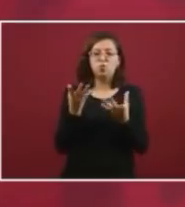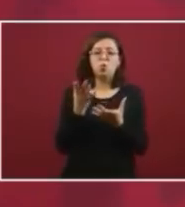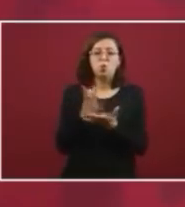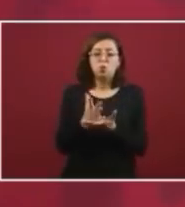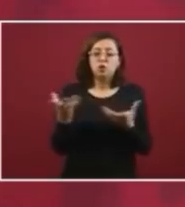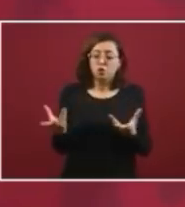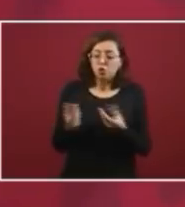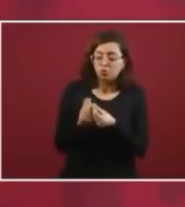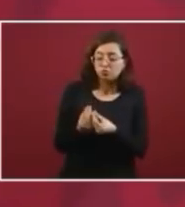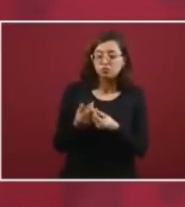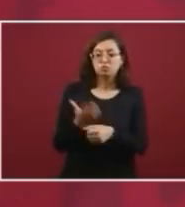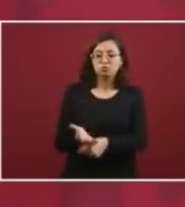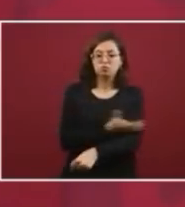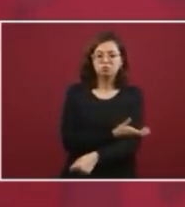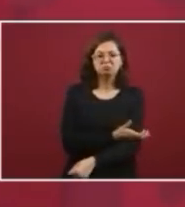vieron con buenos ojos.